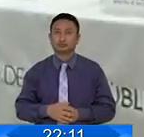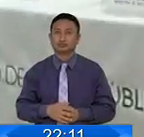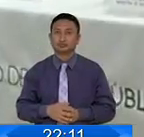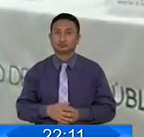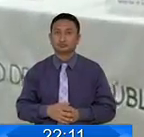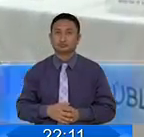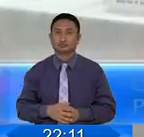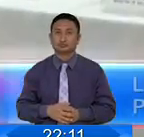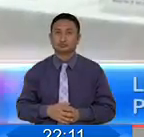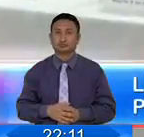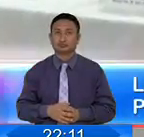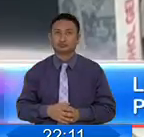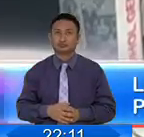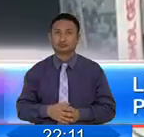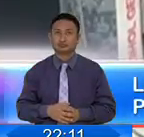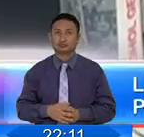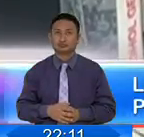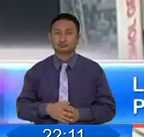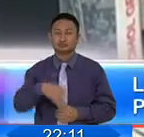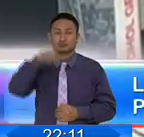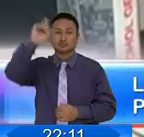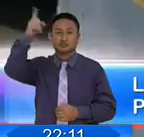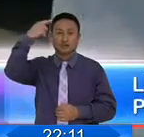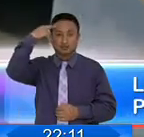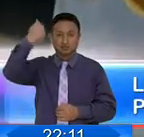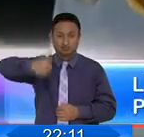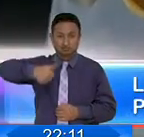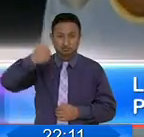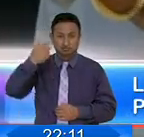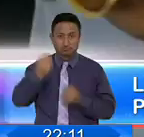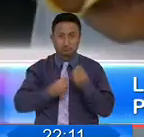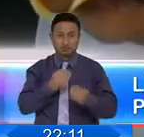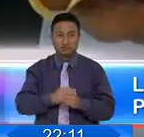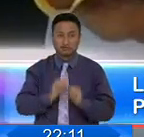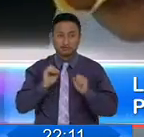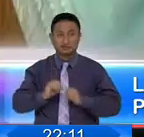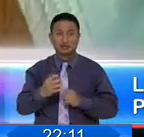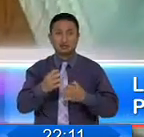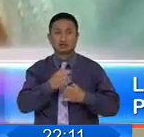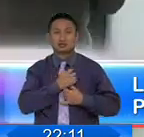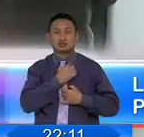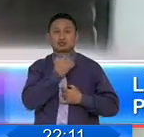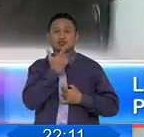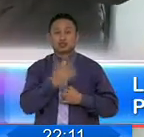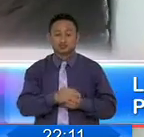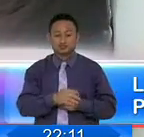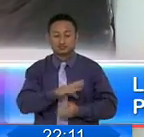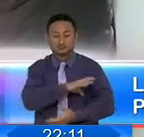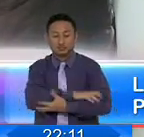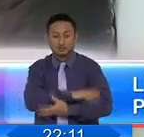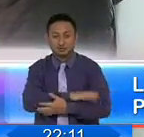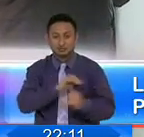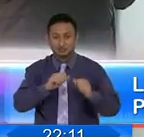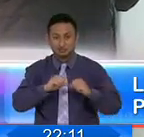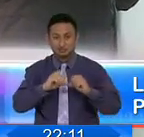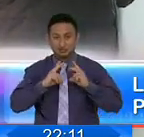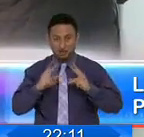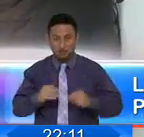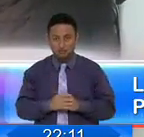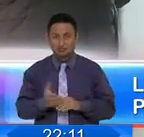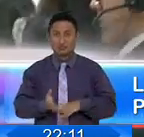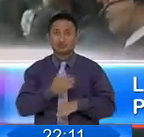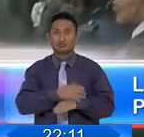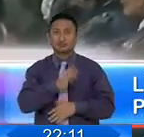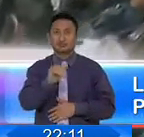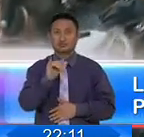Una de las medidas que adoptó el gobierno tras la llegada del coronavirus al país es la plataforma digital del sistema de salud, que fue habilitada el pasado